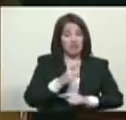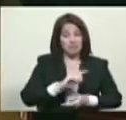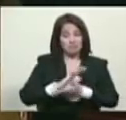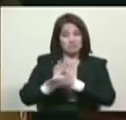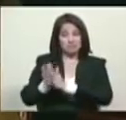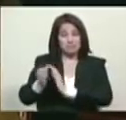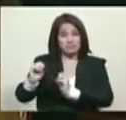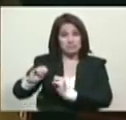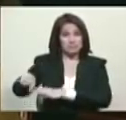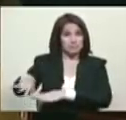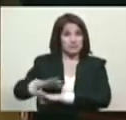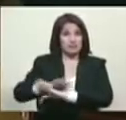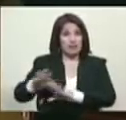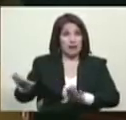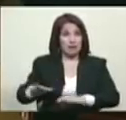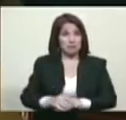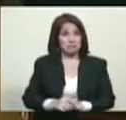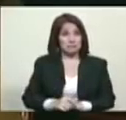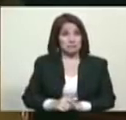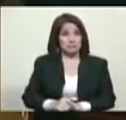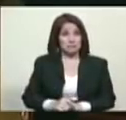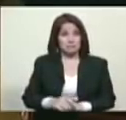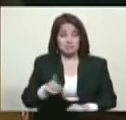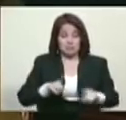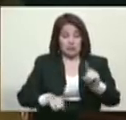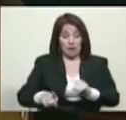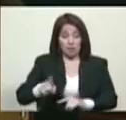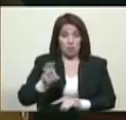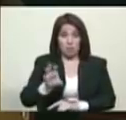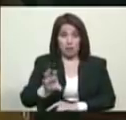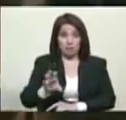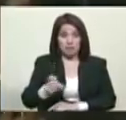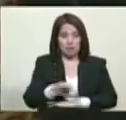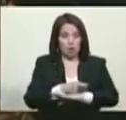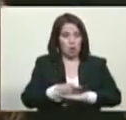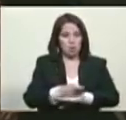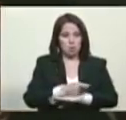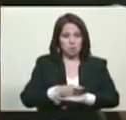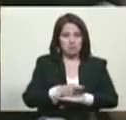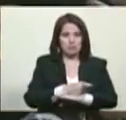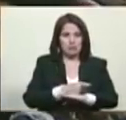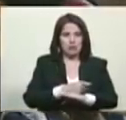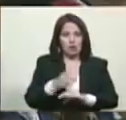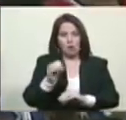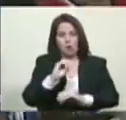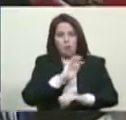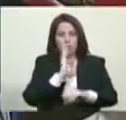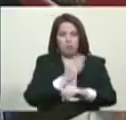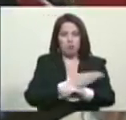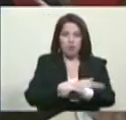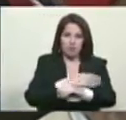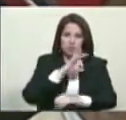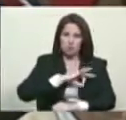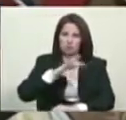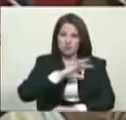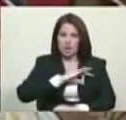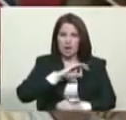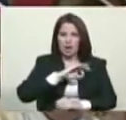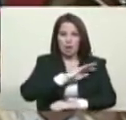Y en algunos países somos gobierno, no solamente somos un poder social, poder sindical o poder